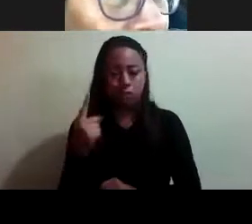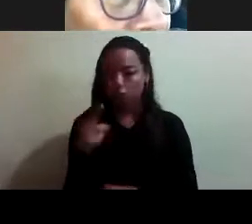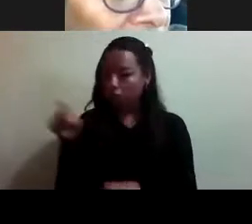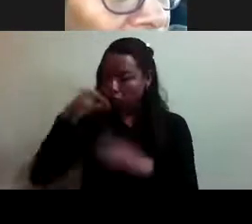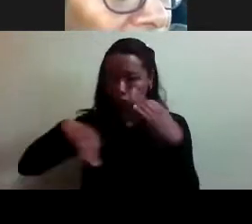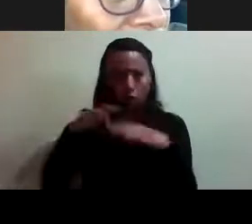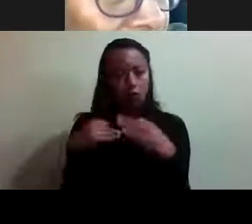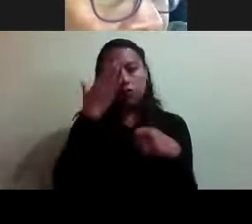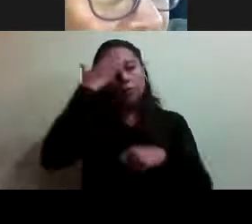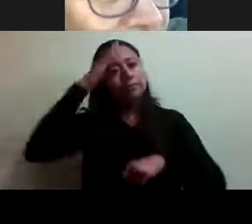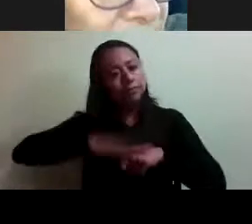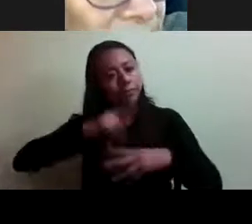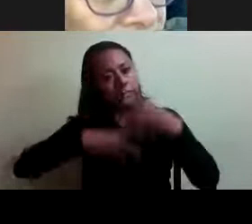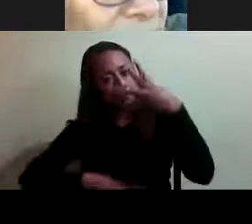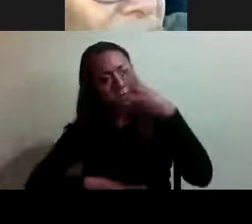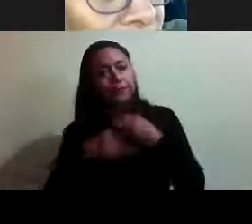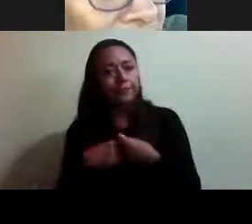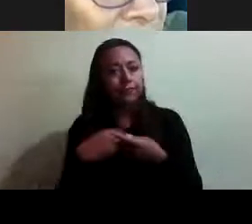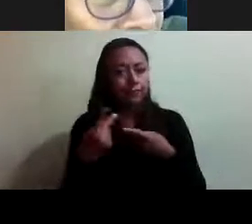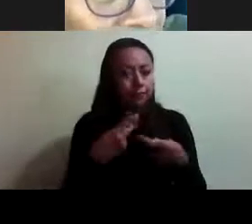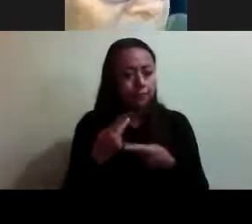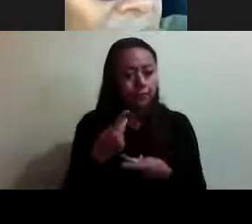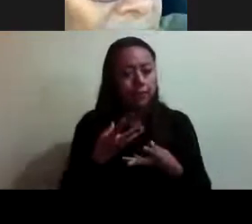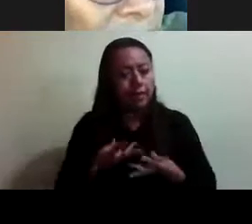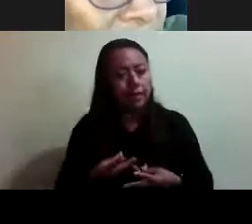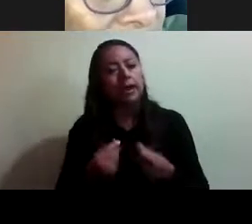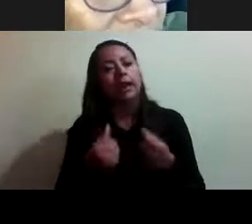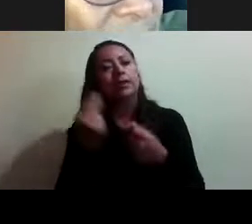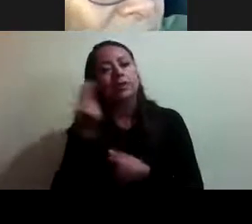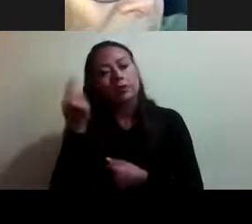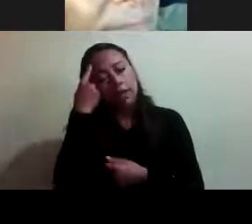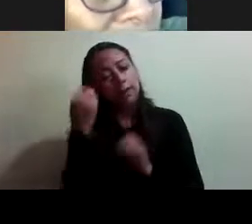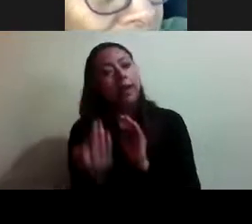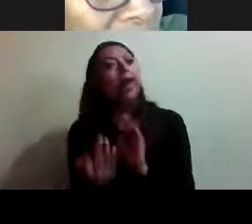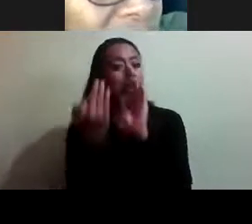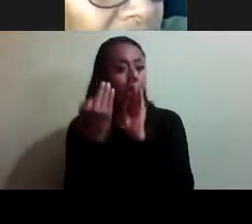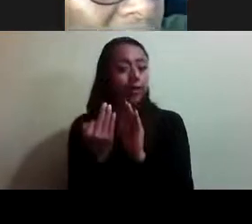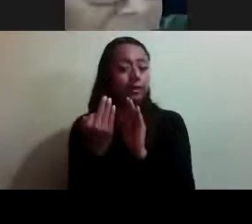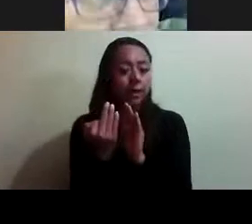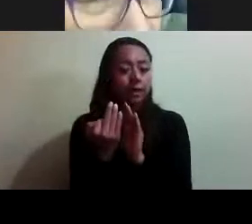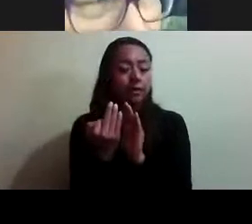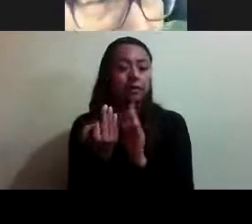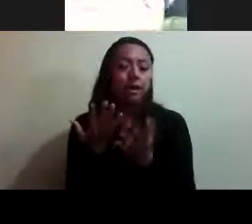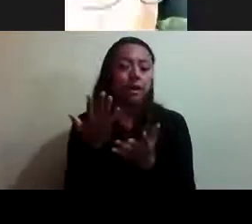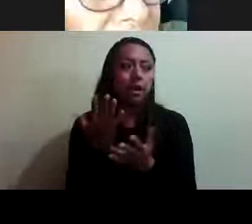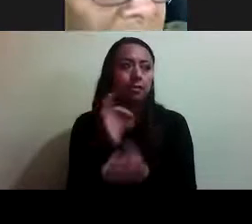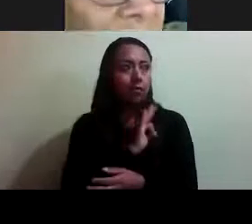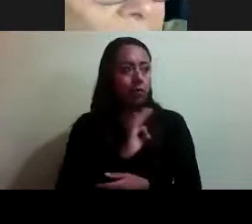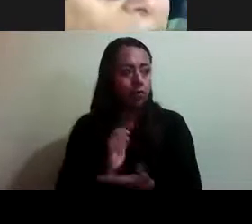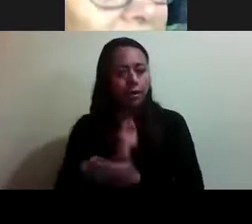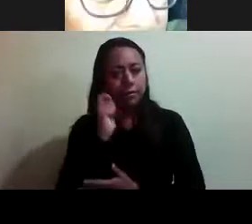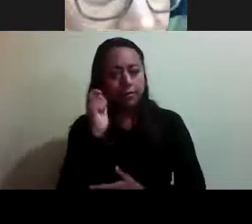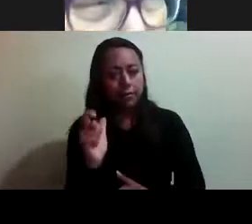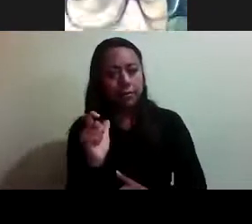consideradas todas las previsiones de gasto necesarias para hacerle frente a cubrir